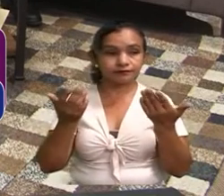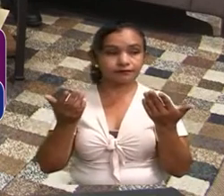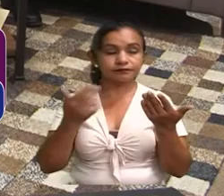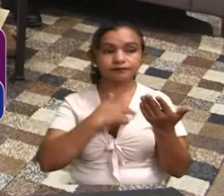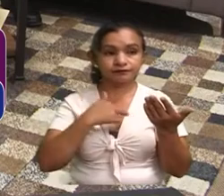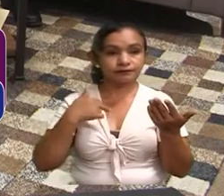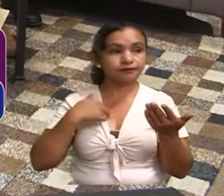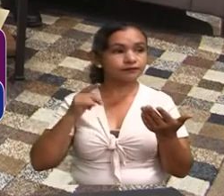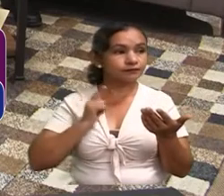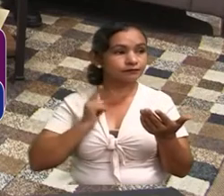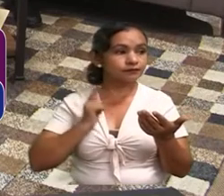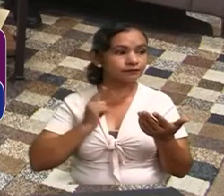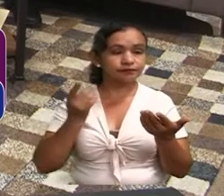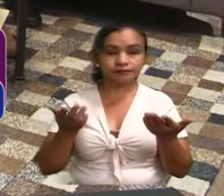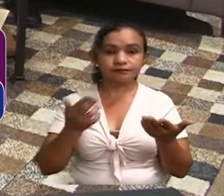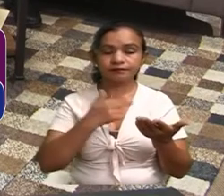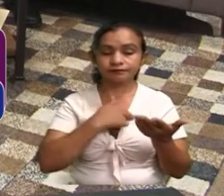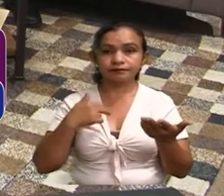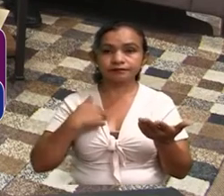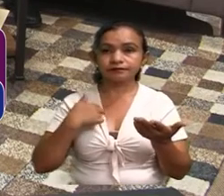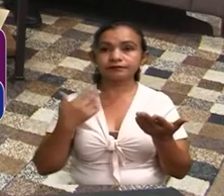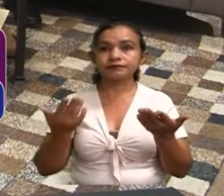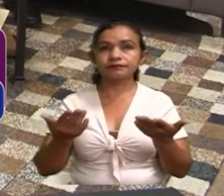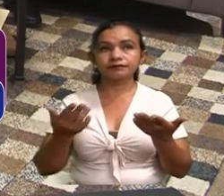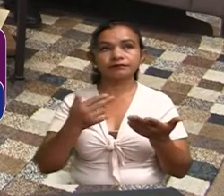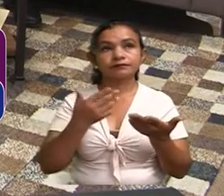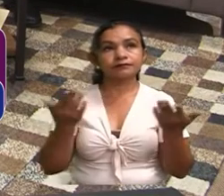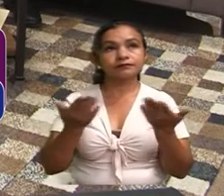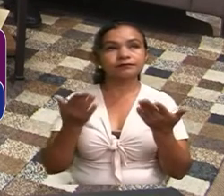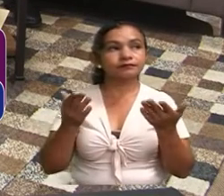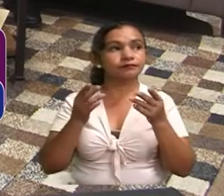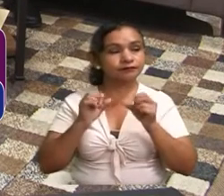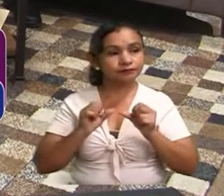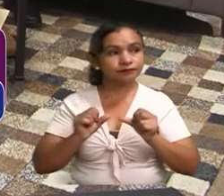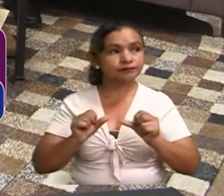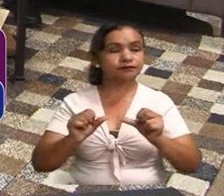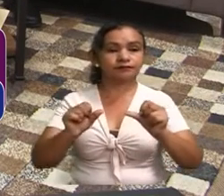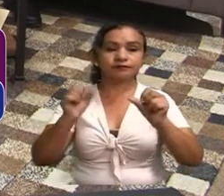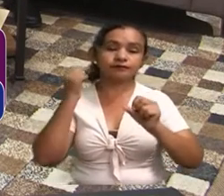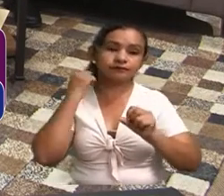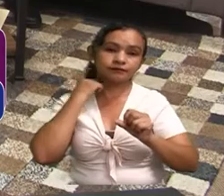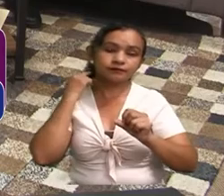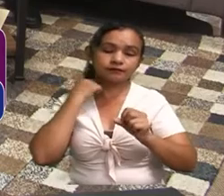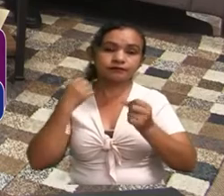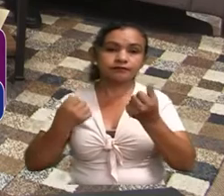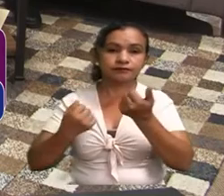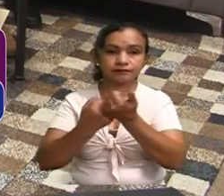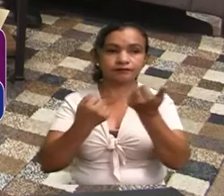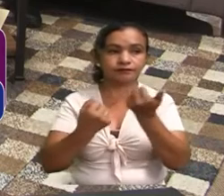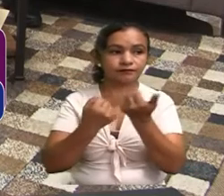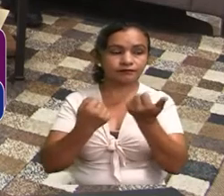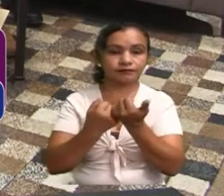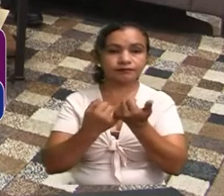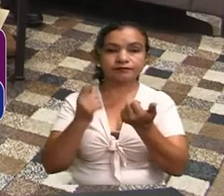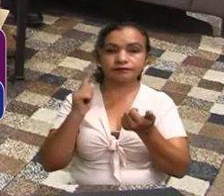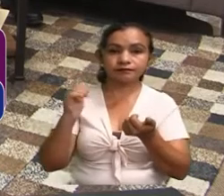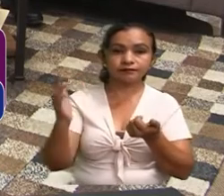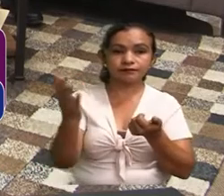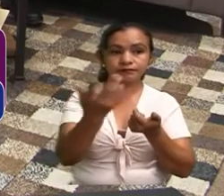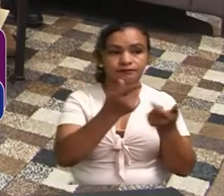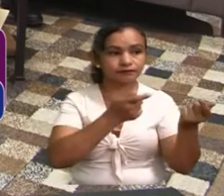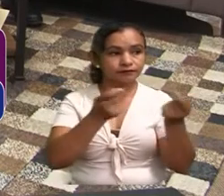ellos ya tienen un fondo a que recurrir para que eso se mantenga. Claro, siempre va a haber el apoyo, nosotros vamos a estarlo